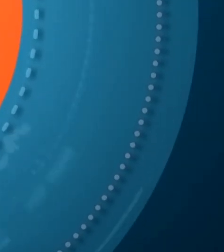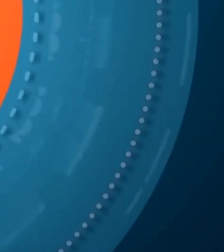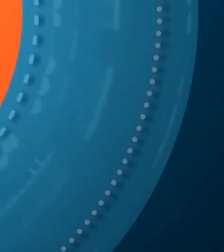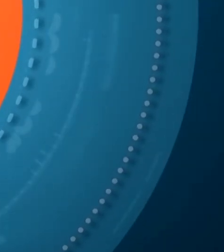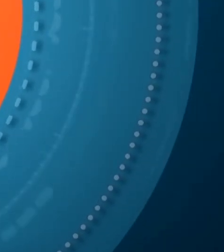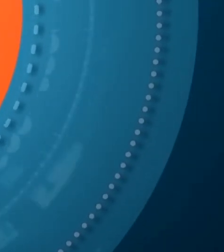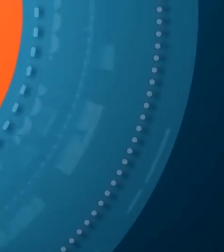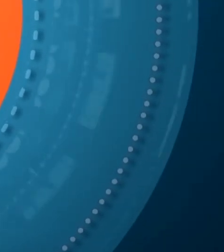¡Gracias!